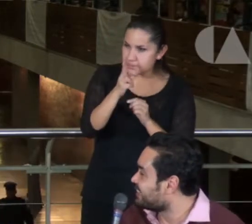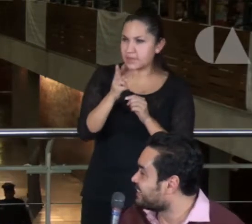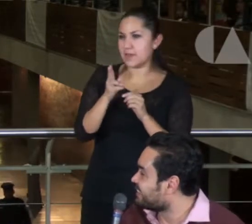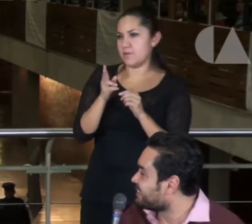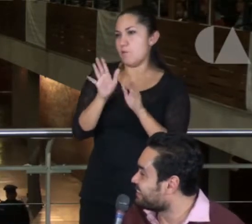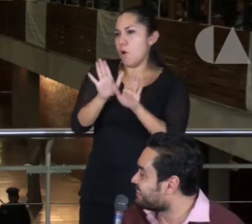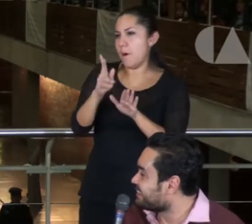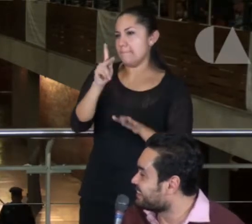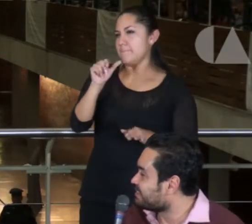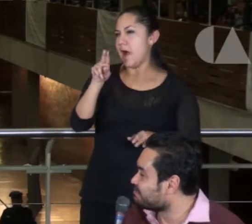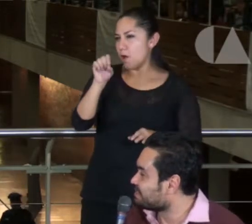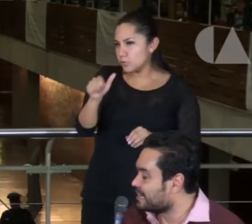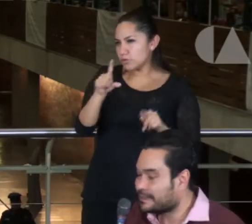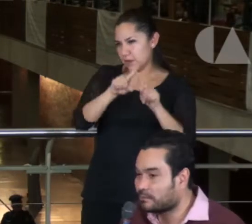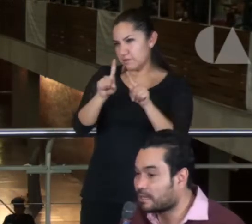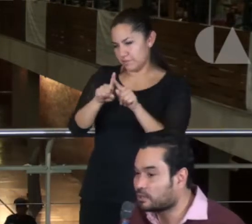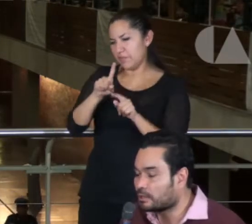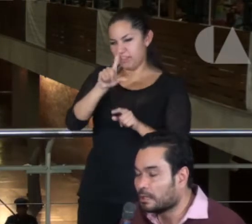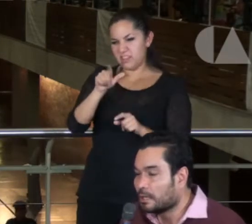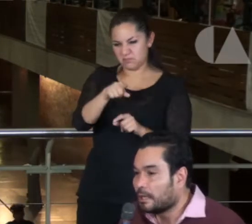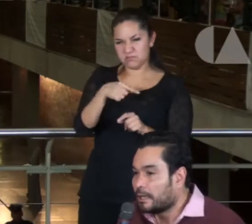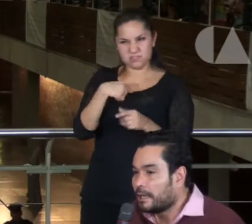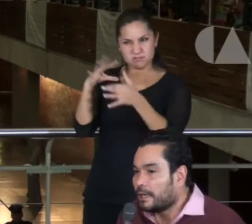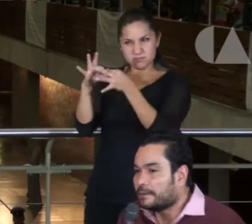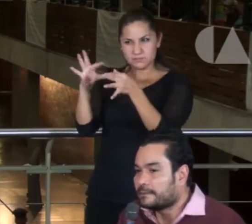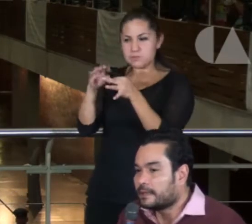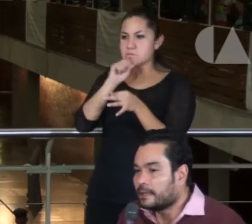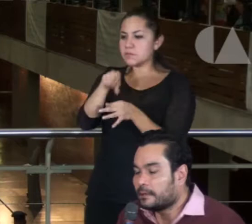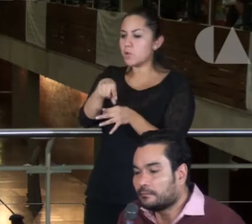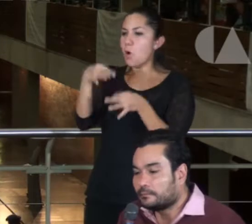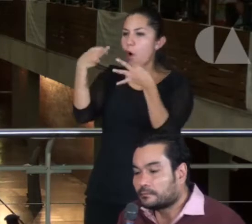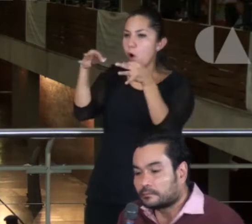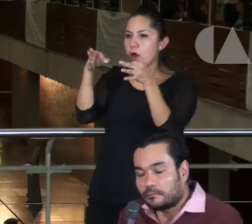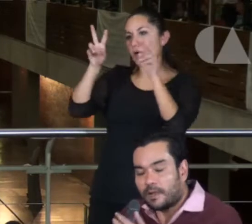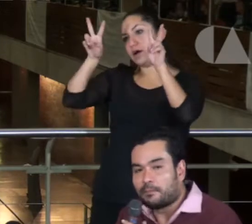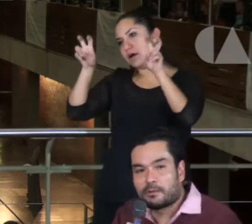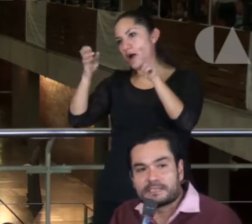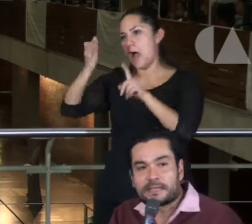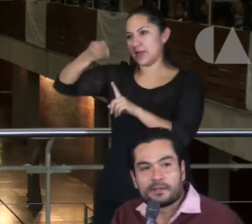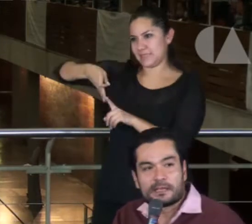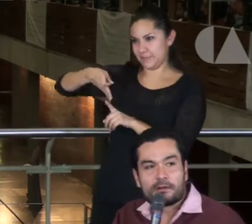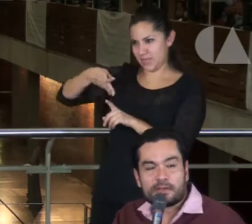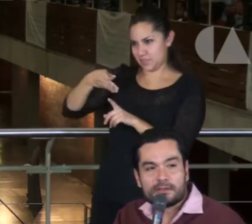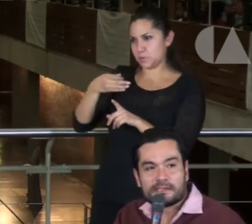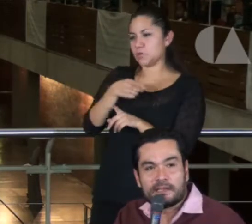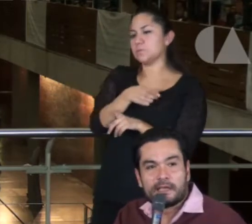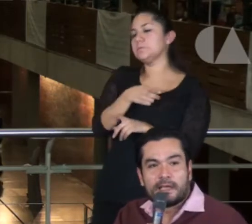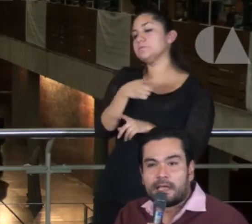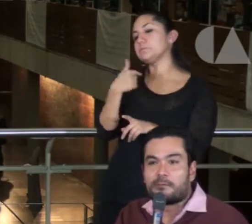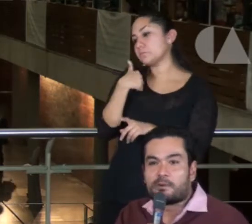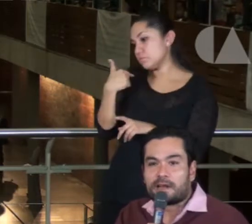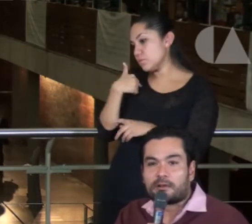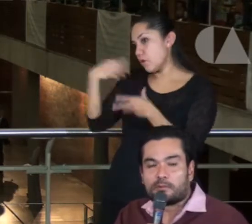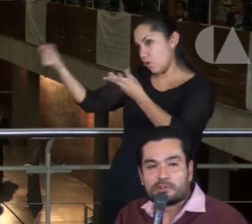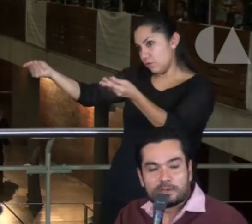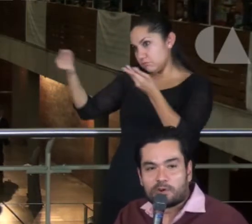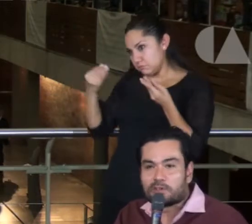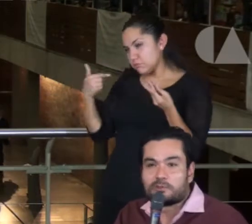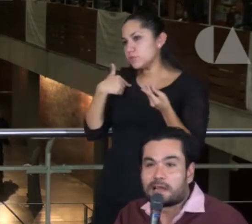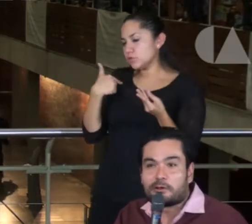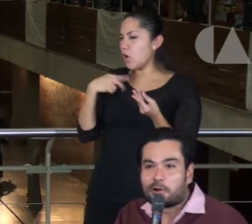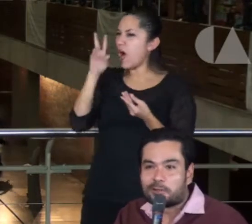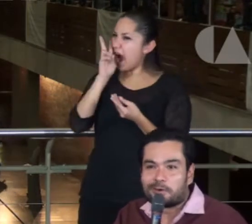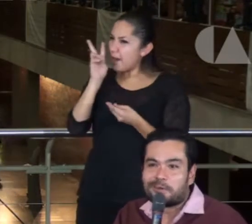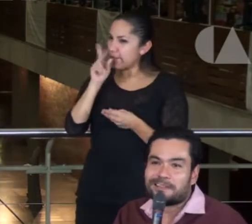página de la aceptación este pero básicamente lo que yo hice era mover como los